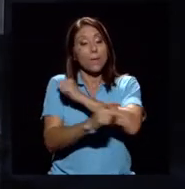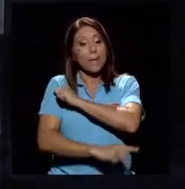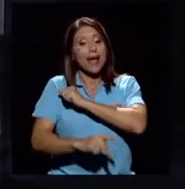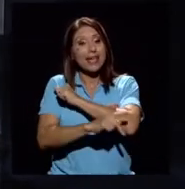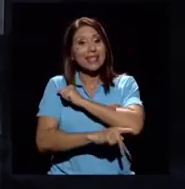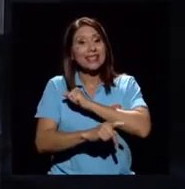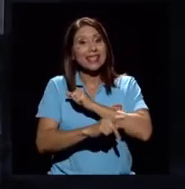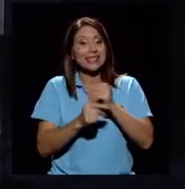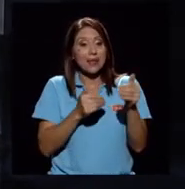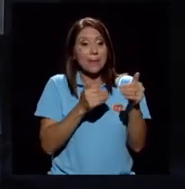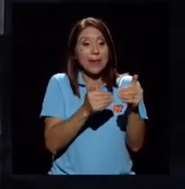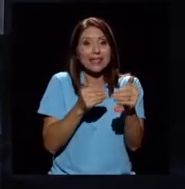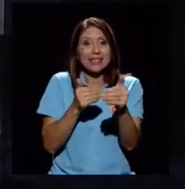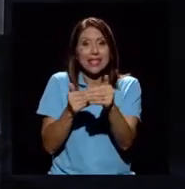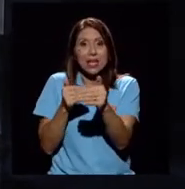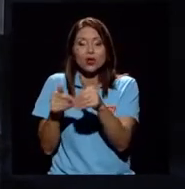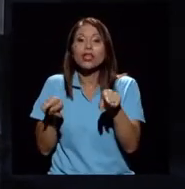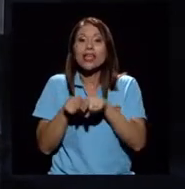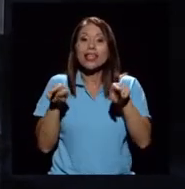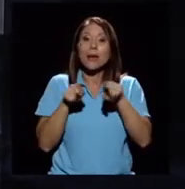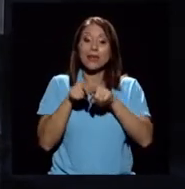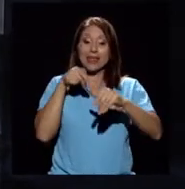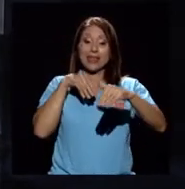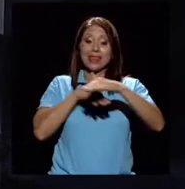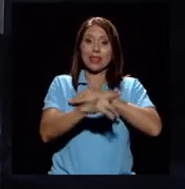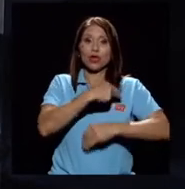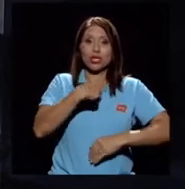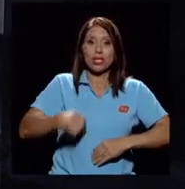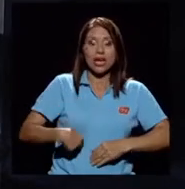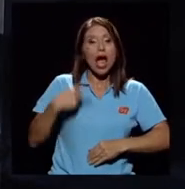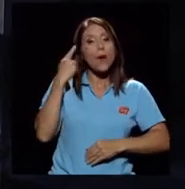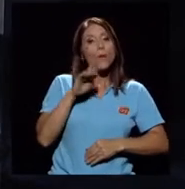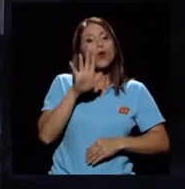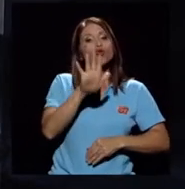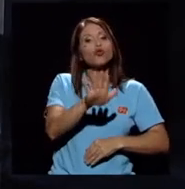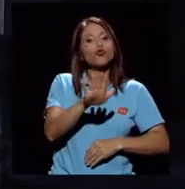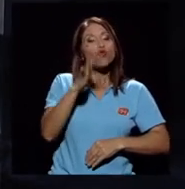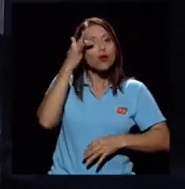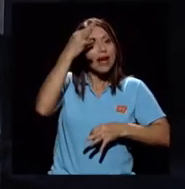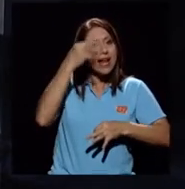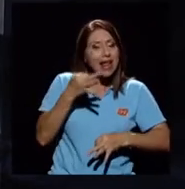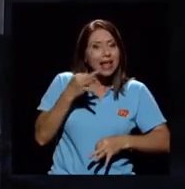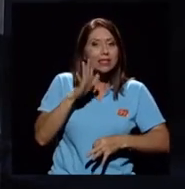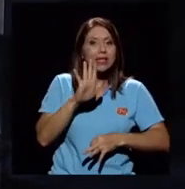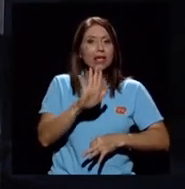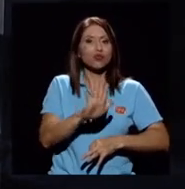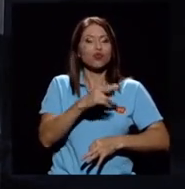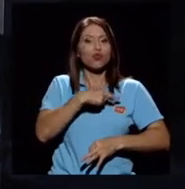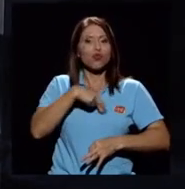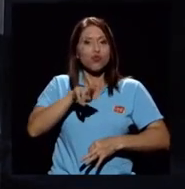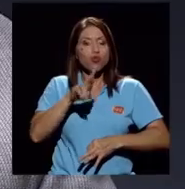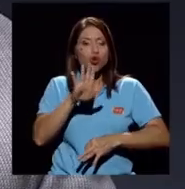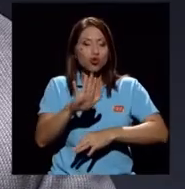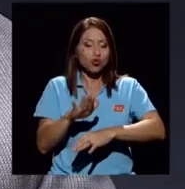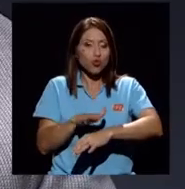que por su composición étnica por sus creencias religiosas como puede ser el caso del tíbet éste